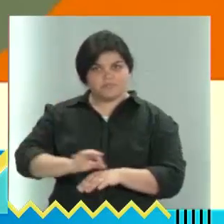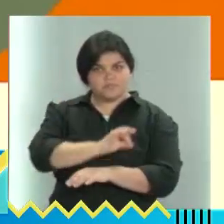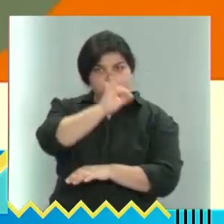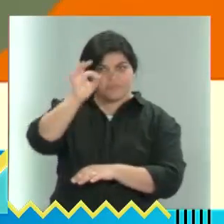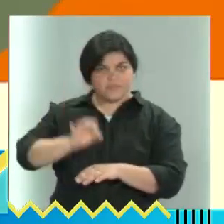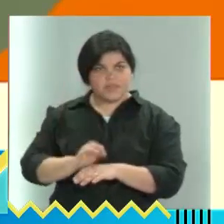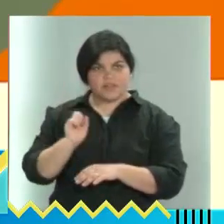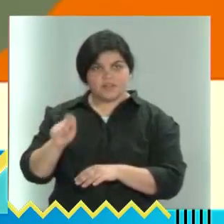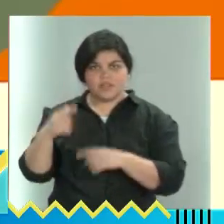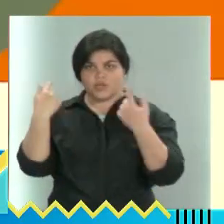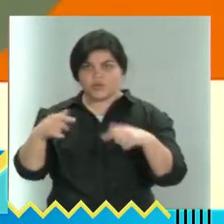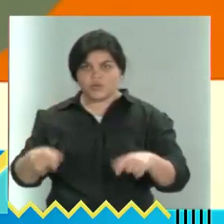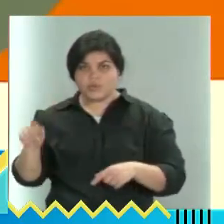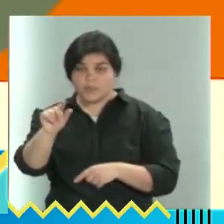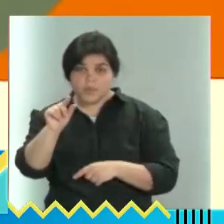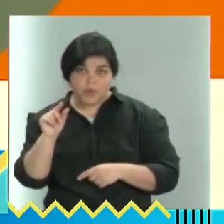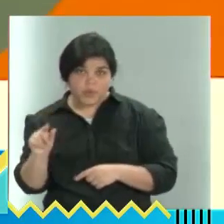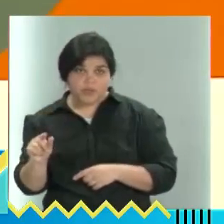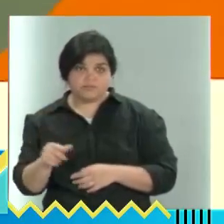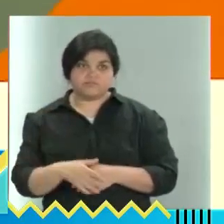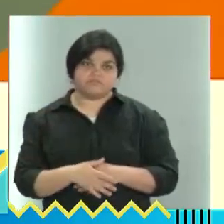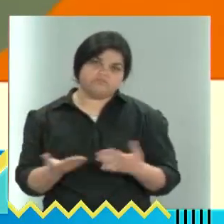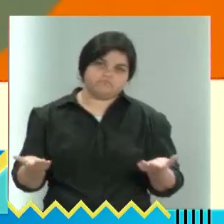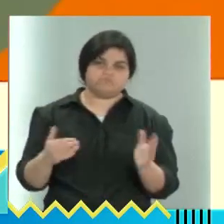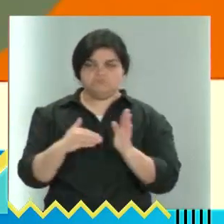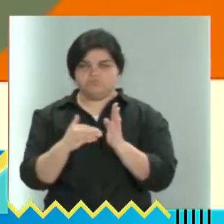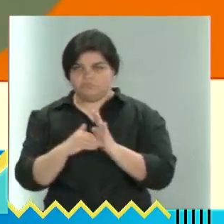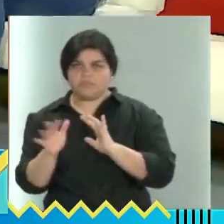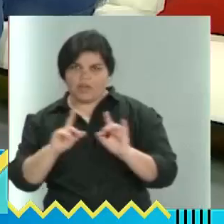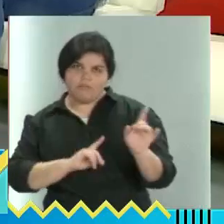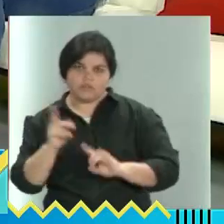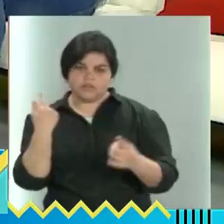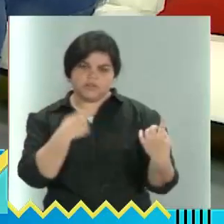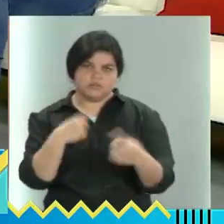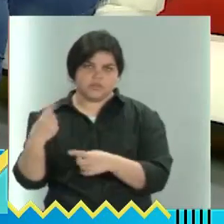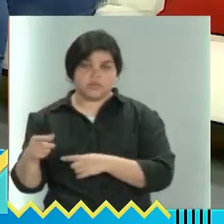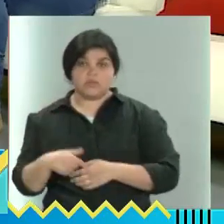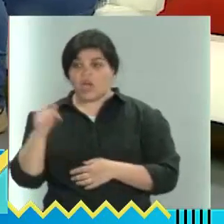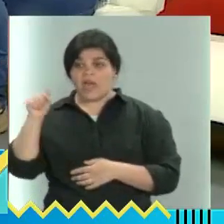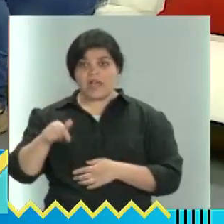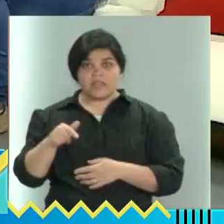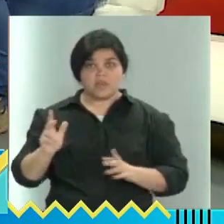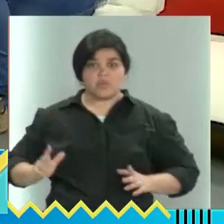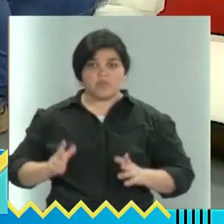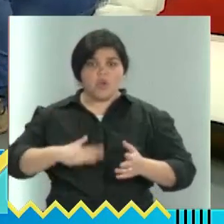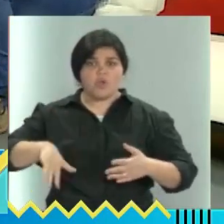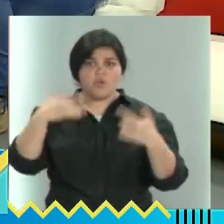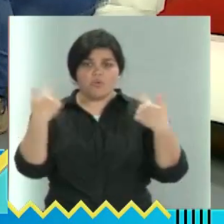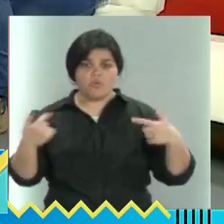con pocos recursos, depende del tema, ¿no? Pero en este caso, con muy pocos recursos logró una